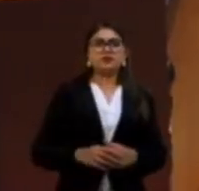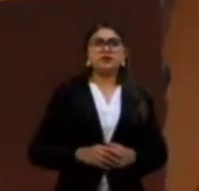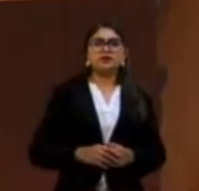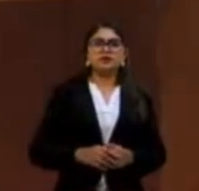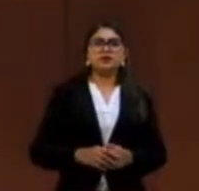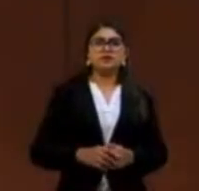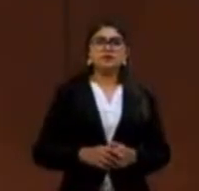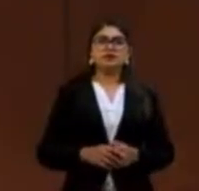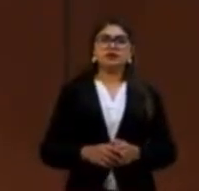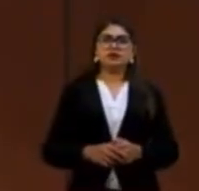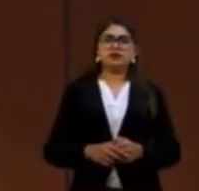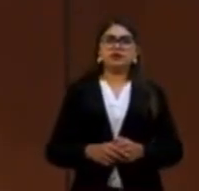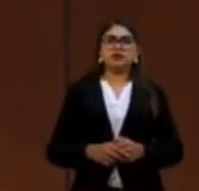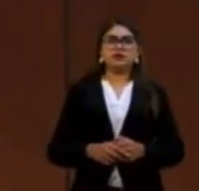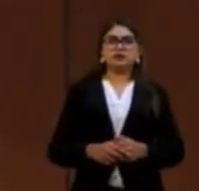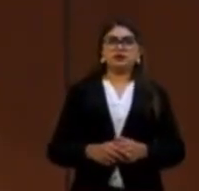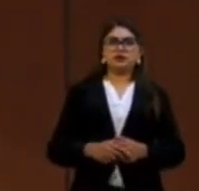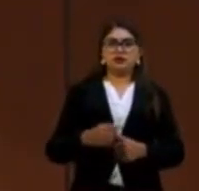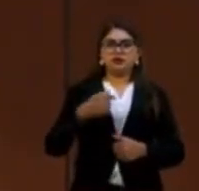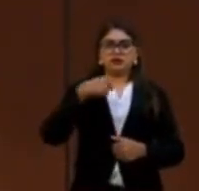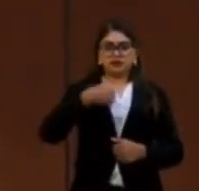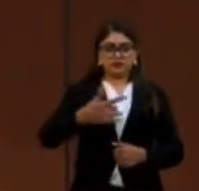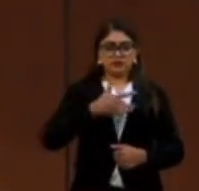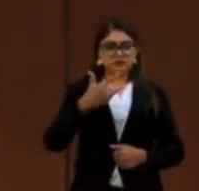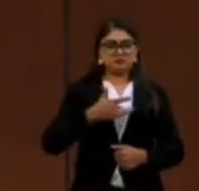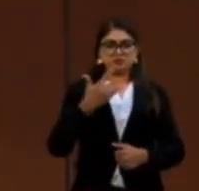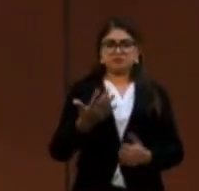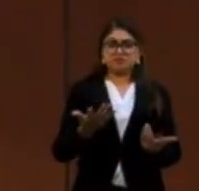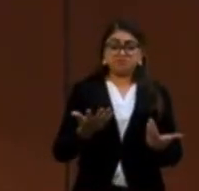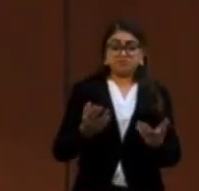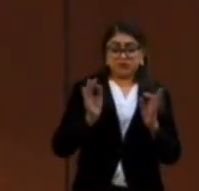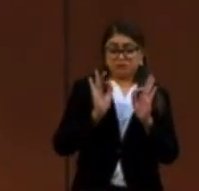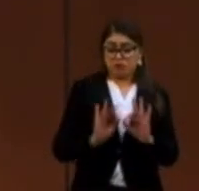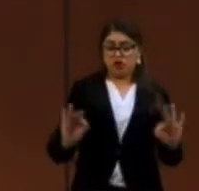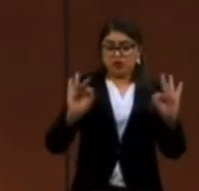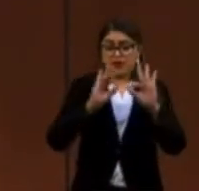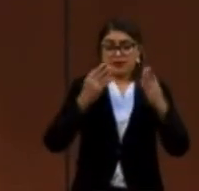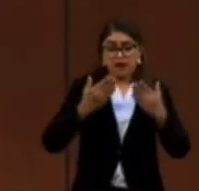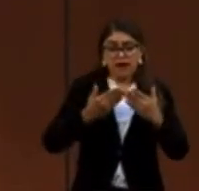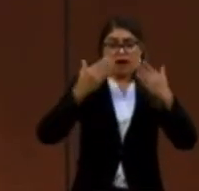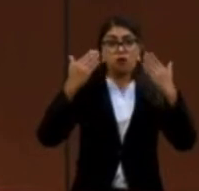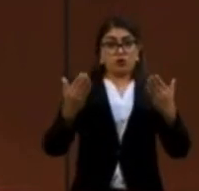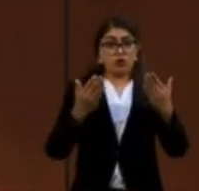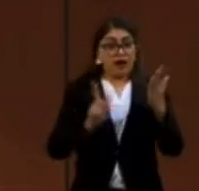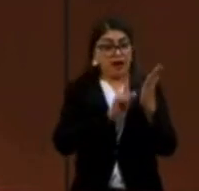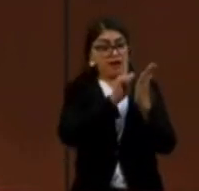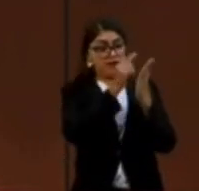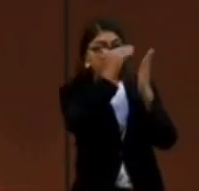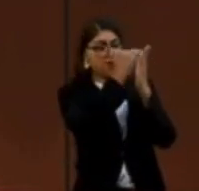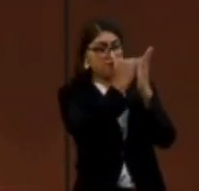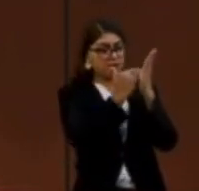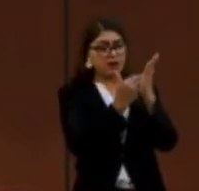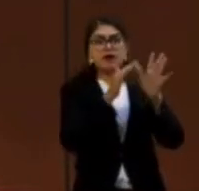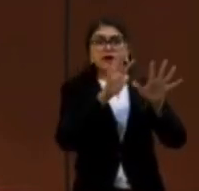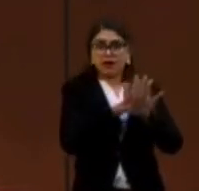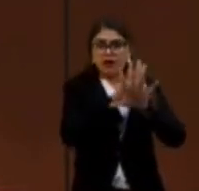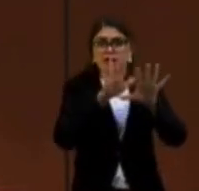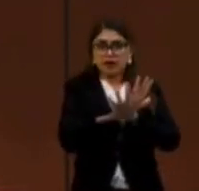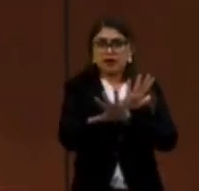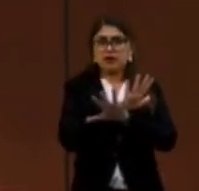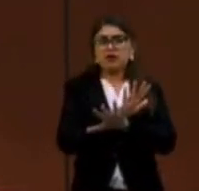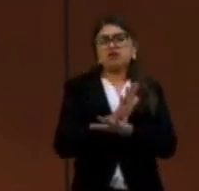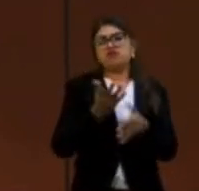Sin duda, me parece que es importante el poder actualizar nuestro marco jurídico en torno a lo que